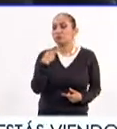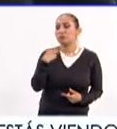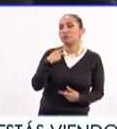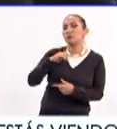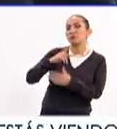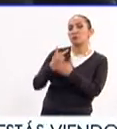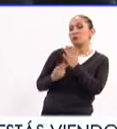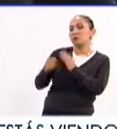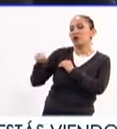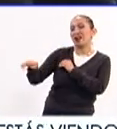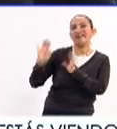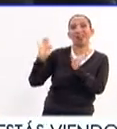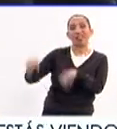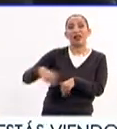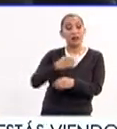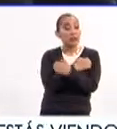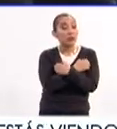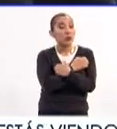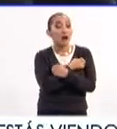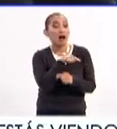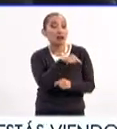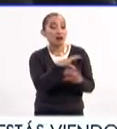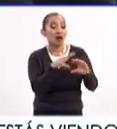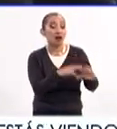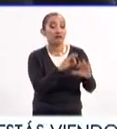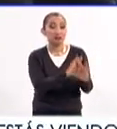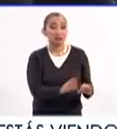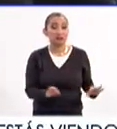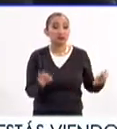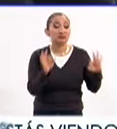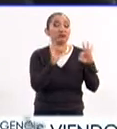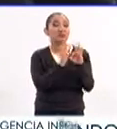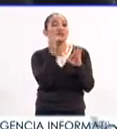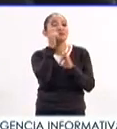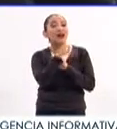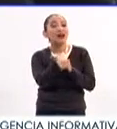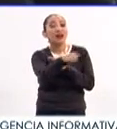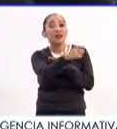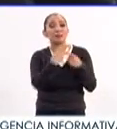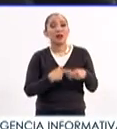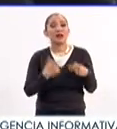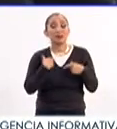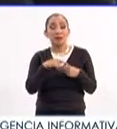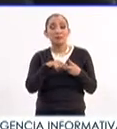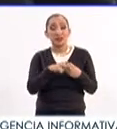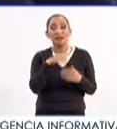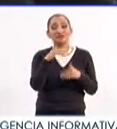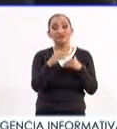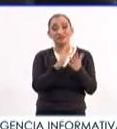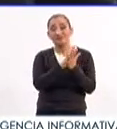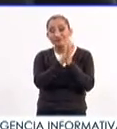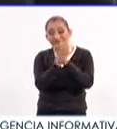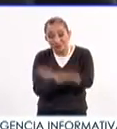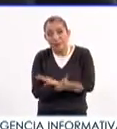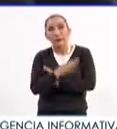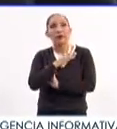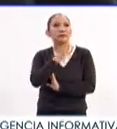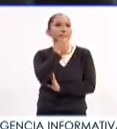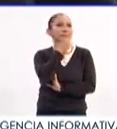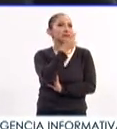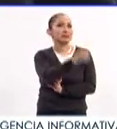políticas, son medidas de educación que son fundamentales para que esta sociedad empiece a cambiar. Podemos